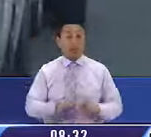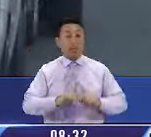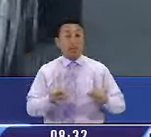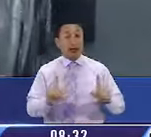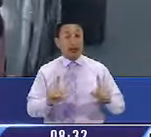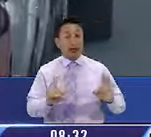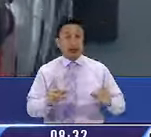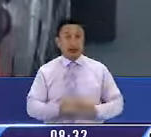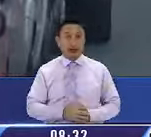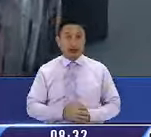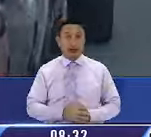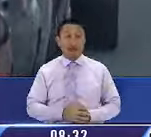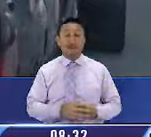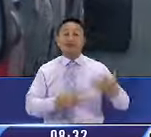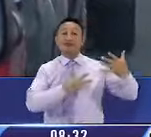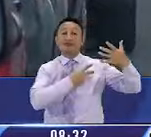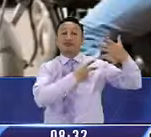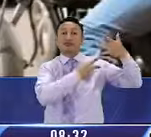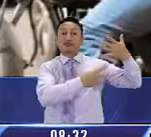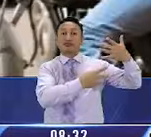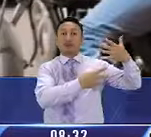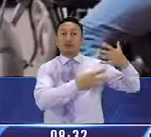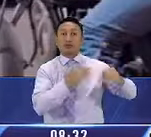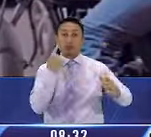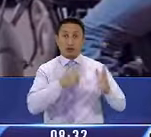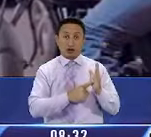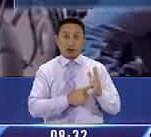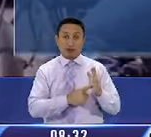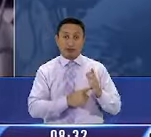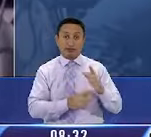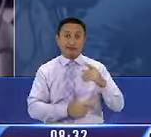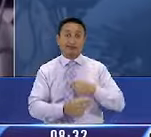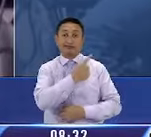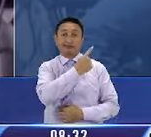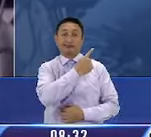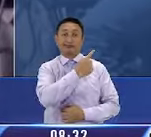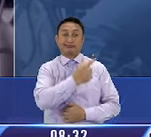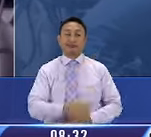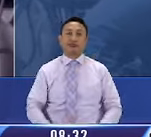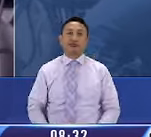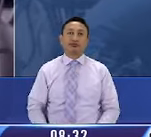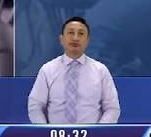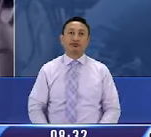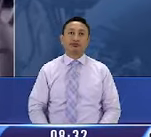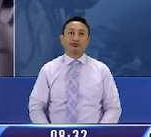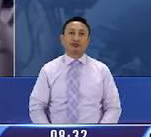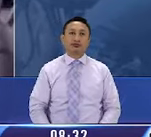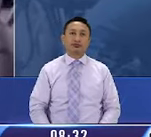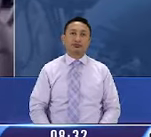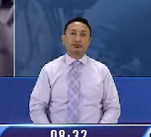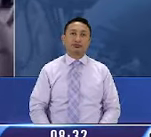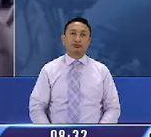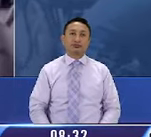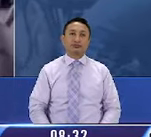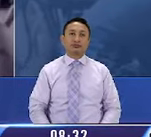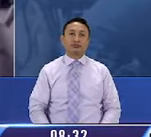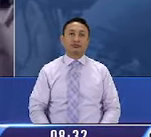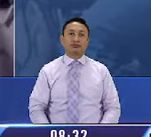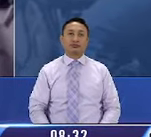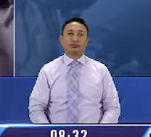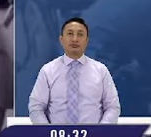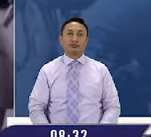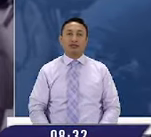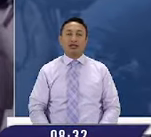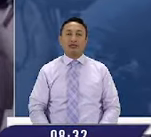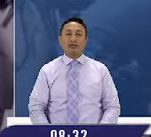excepciones, que son 7 en total. Cónyuge o conviviente en una unión de hecho del conductor inscrita en el registro civil, hijos